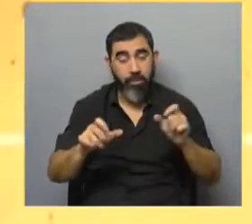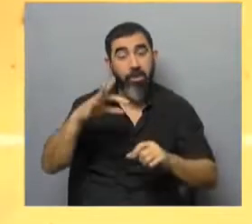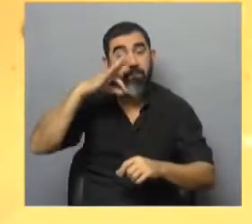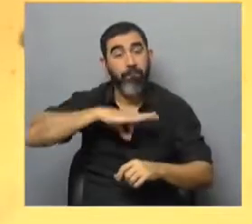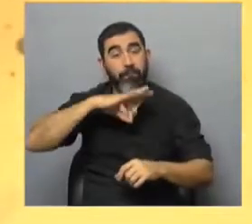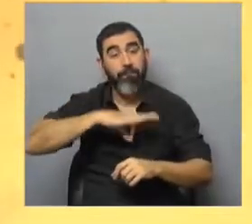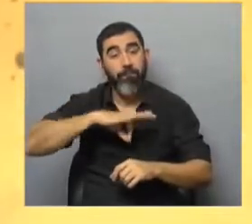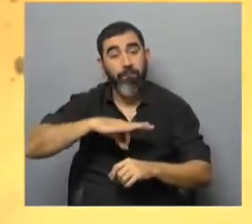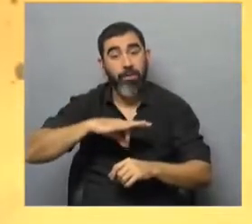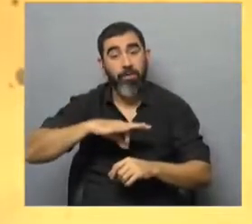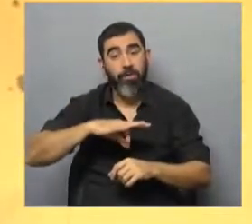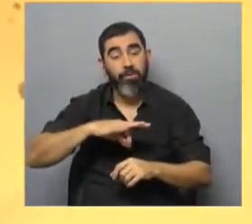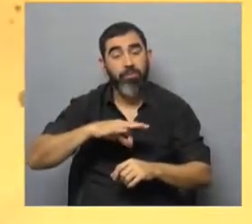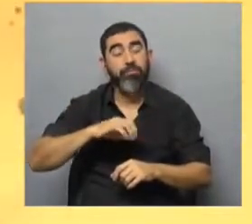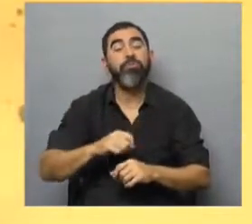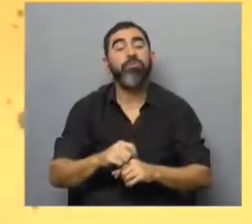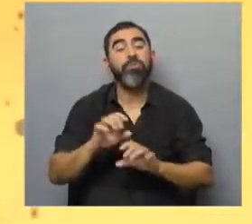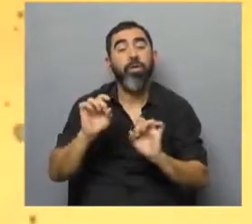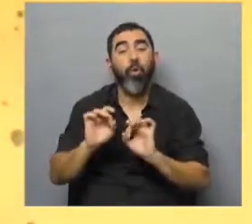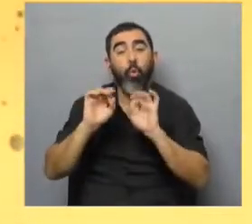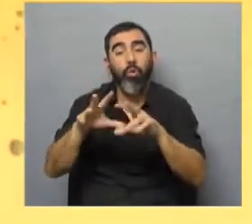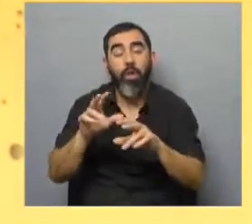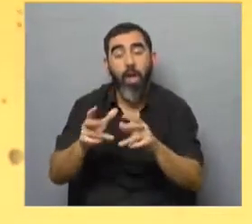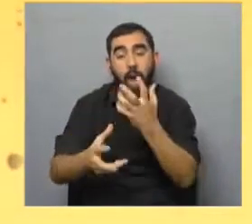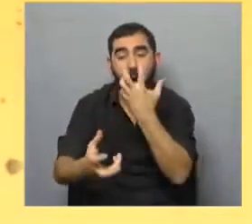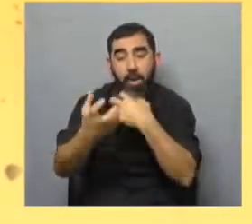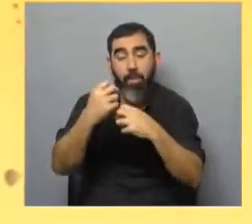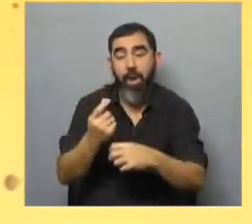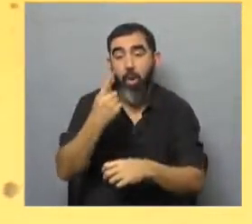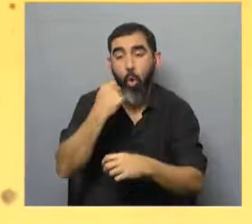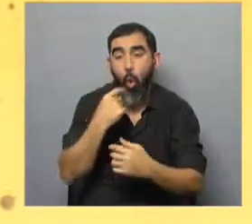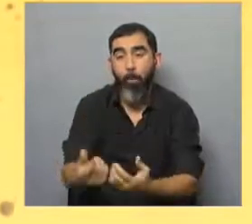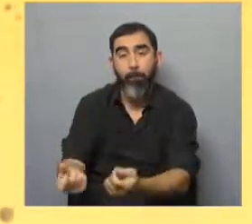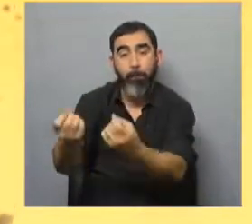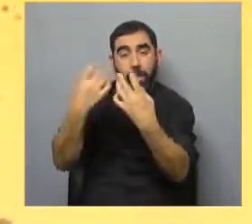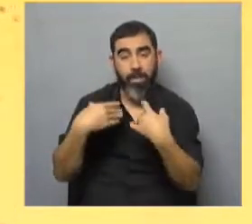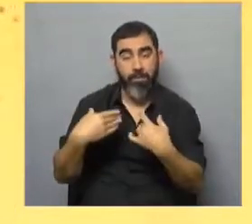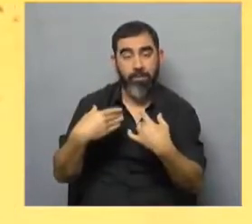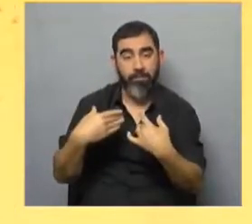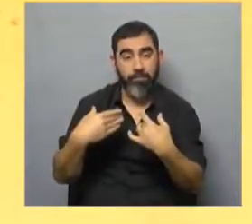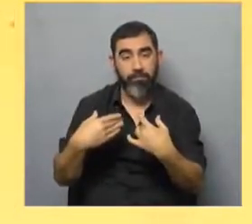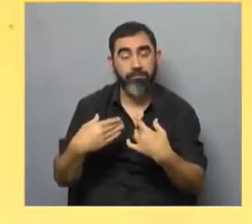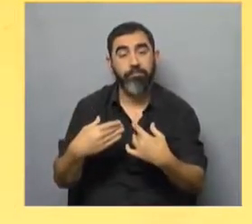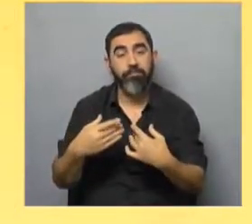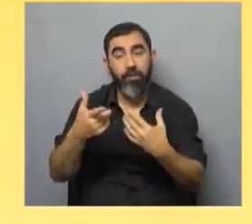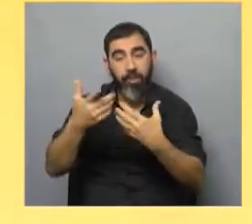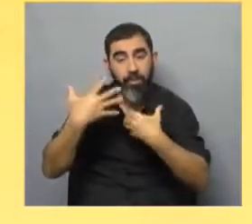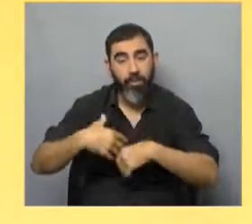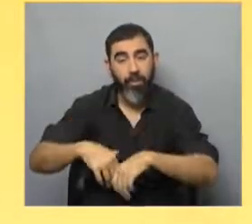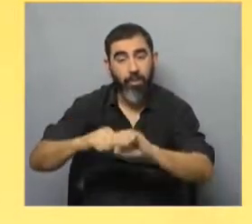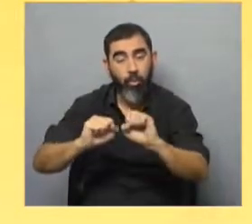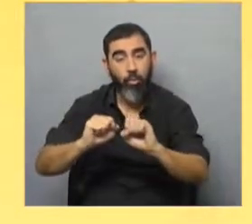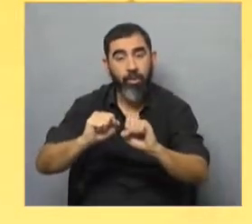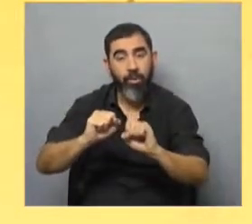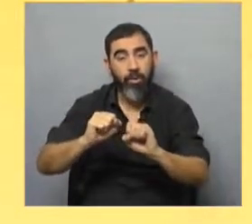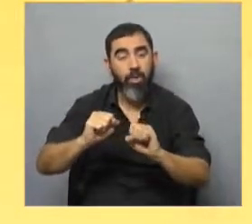virus de carácter zoonótico, es decir, que se transmite del animal al hombre. Y bueno, él es, desde que fue descubierto en una colonia